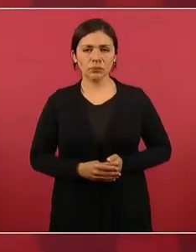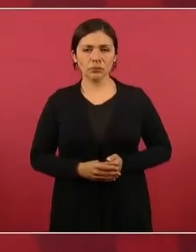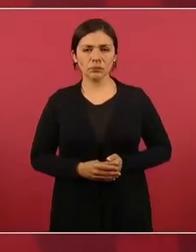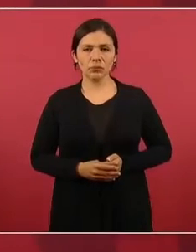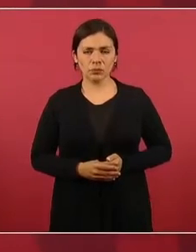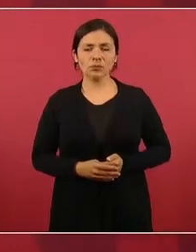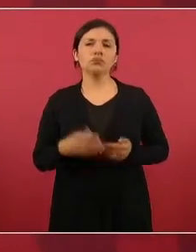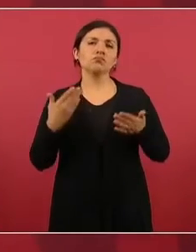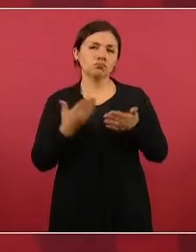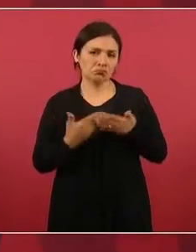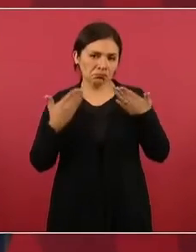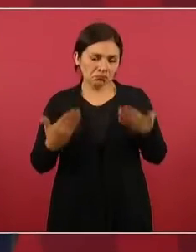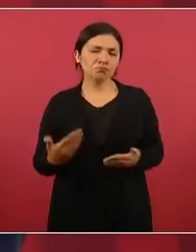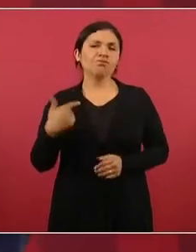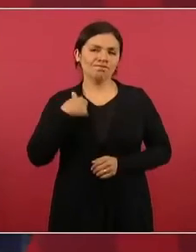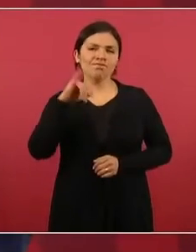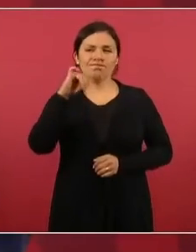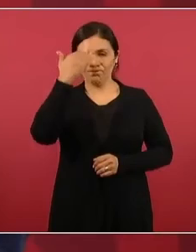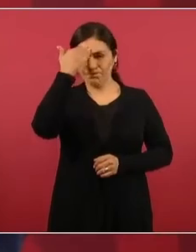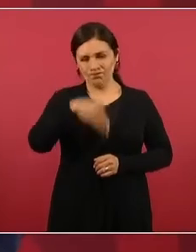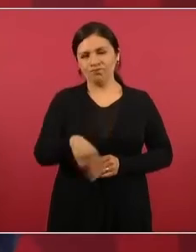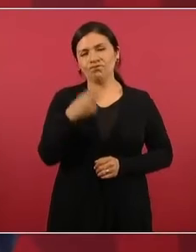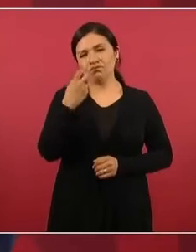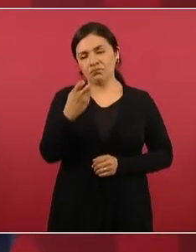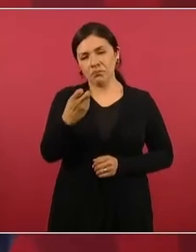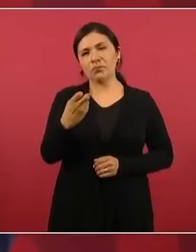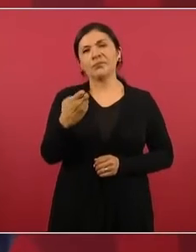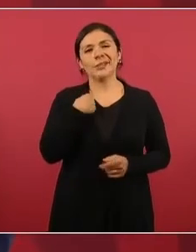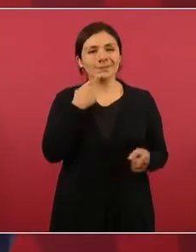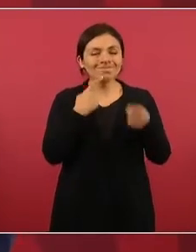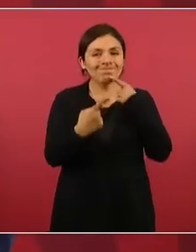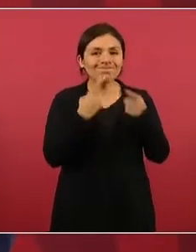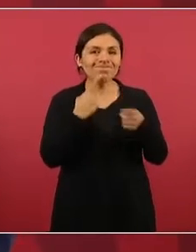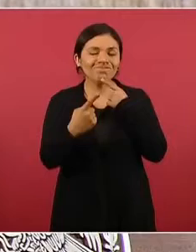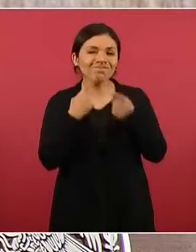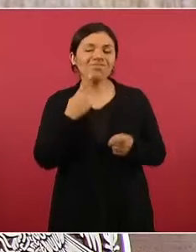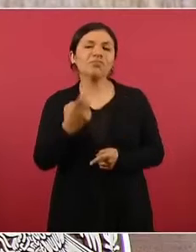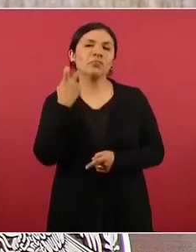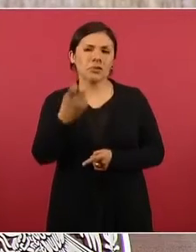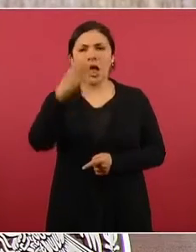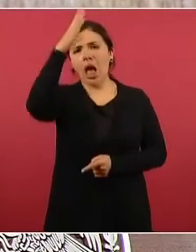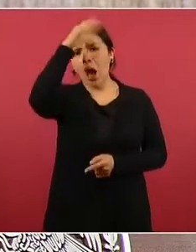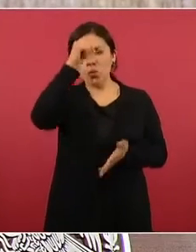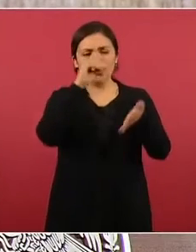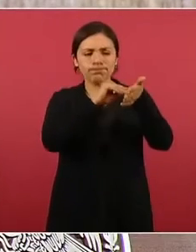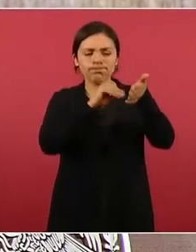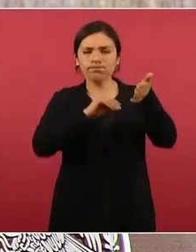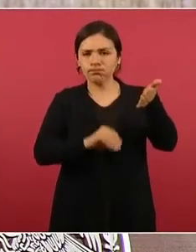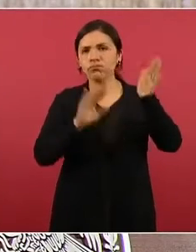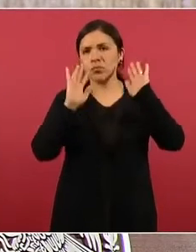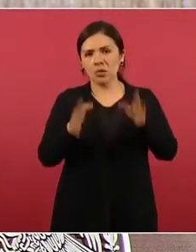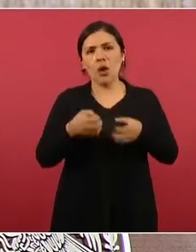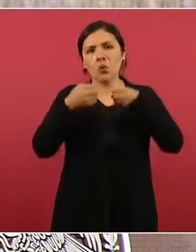estamos tratando esto, es parte de la agenda